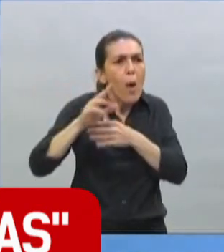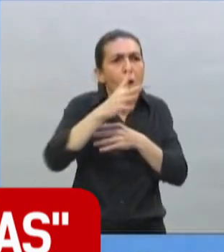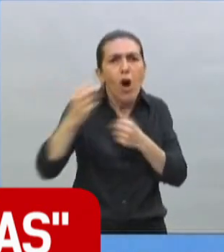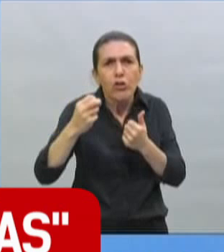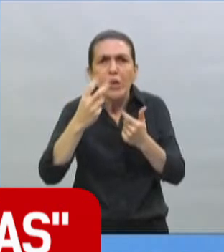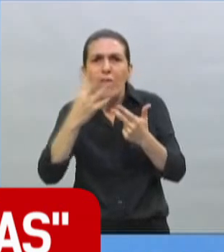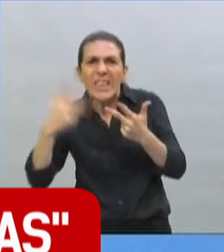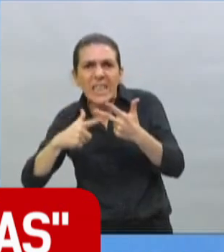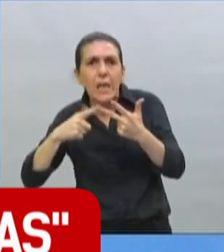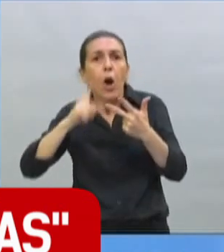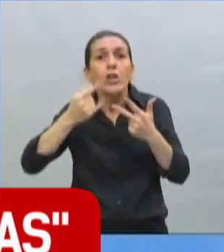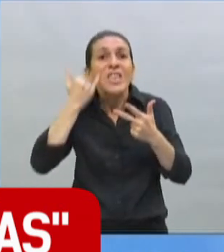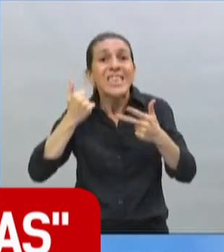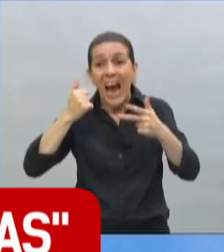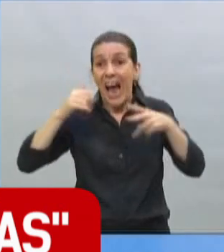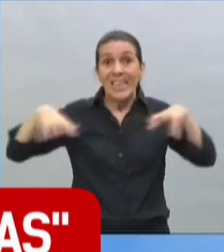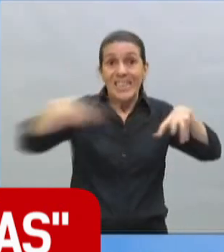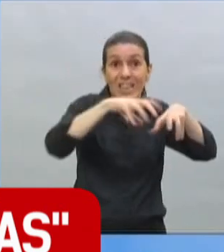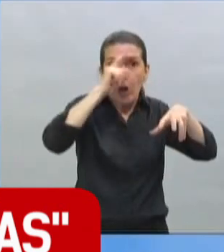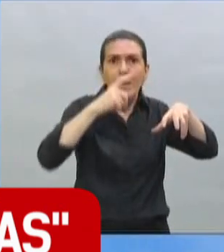ya instaladas del sistema de salud